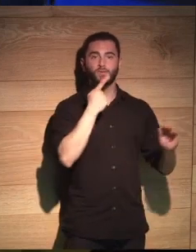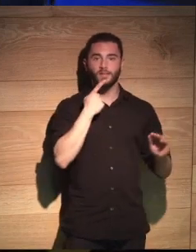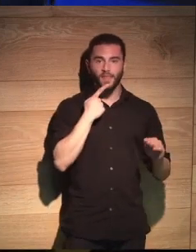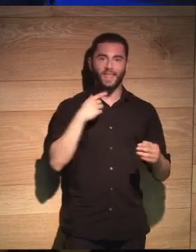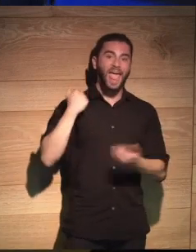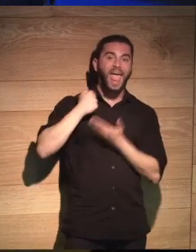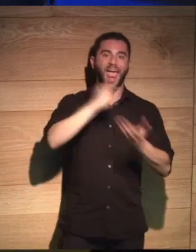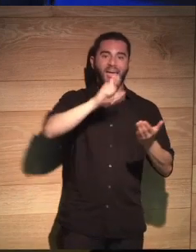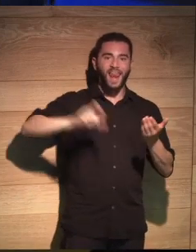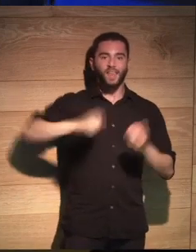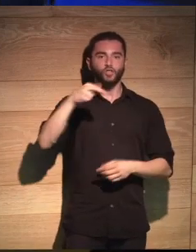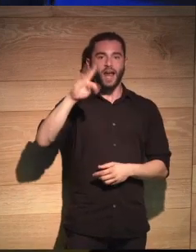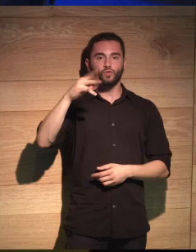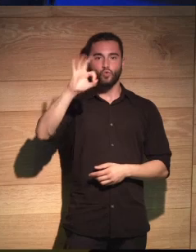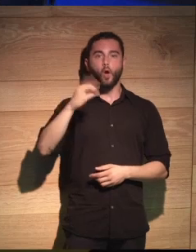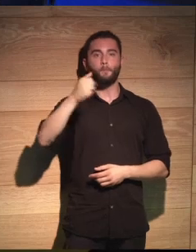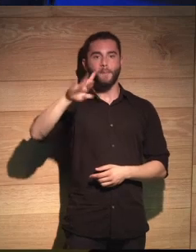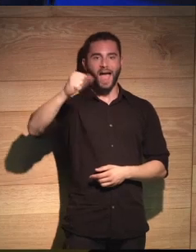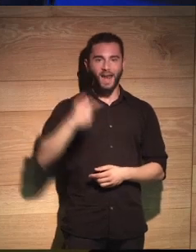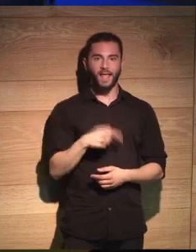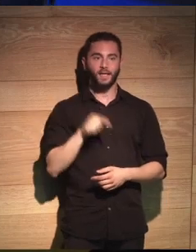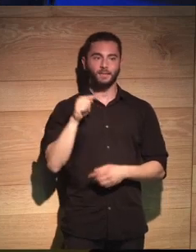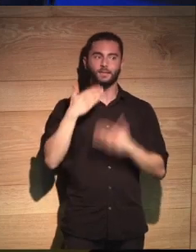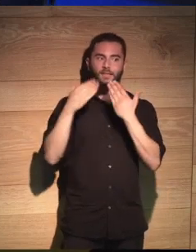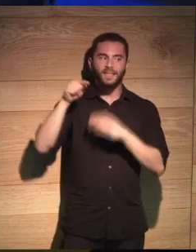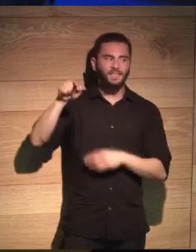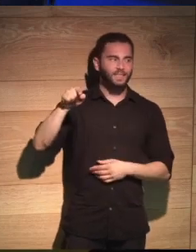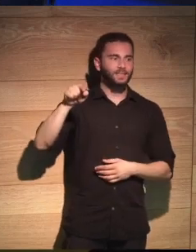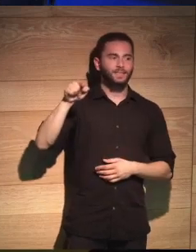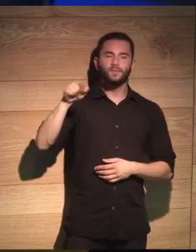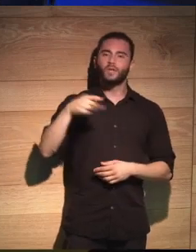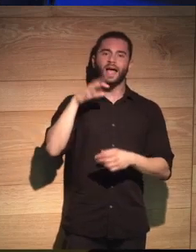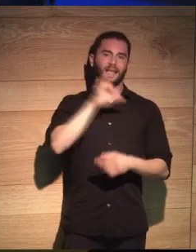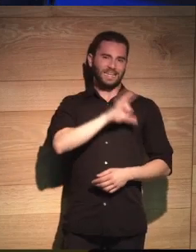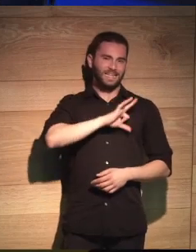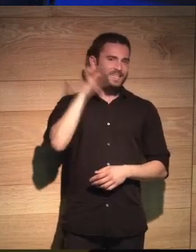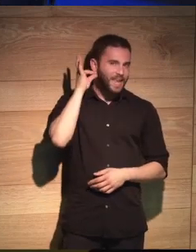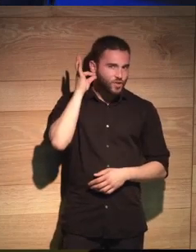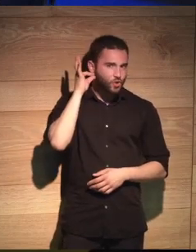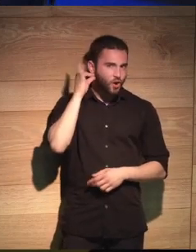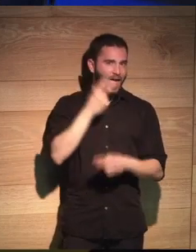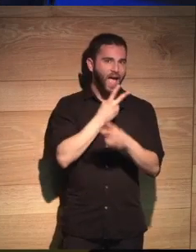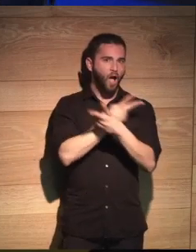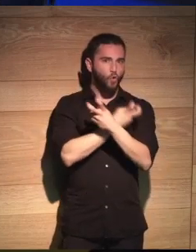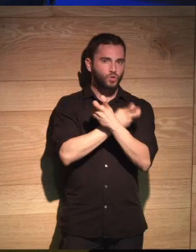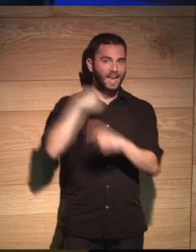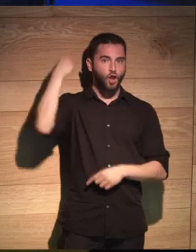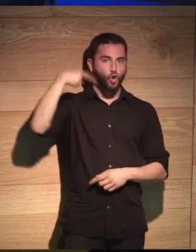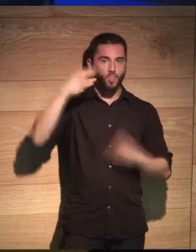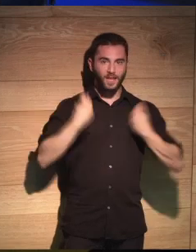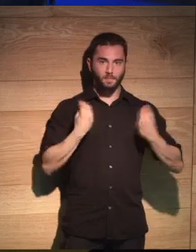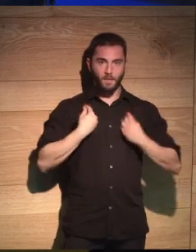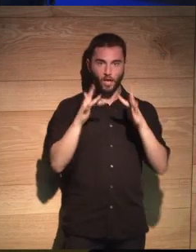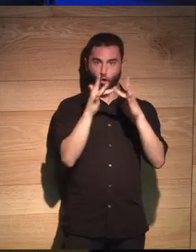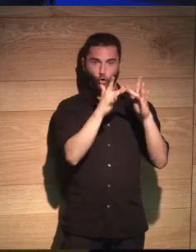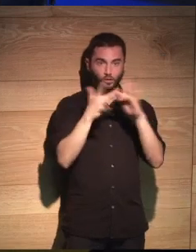gracias a Erich Hackel, me dijo que había una señora austríaca que vive en Londres y que podía entrar en contacto con